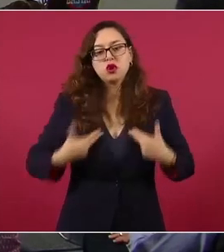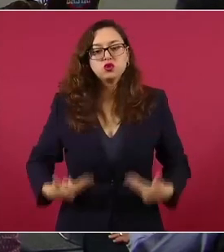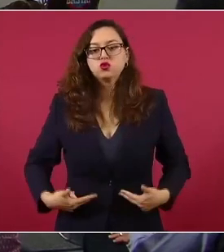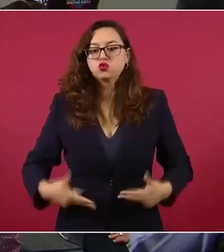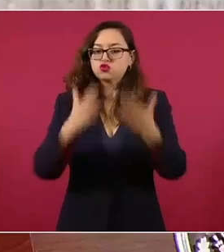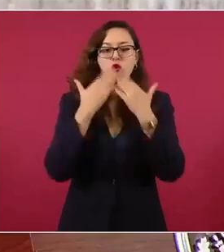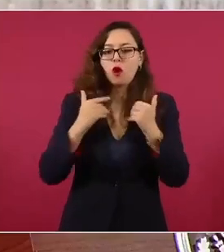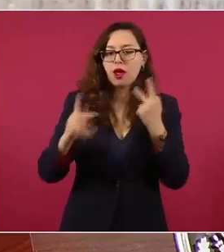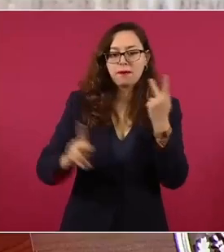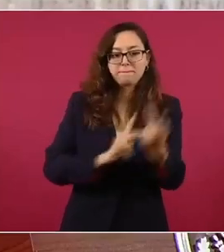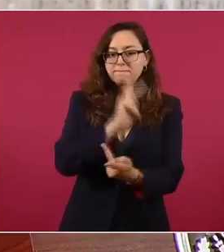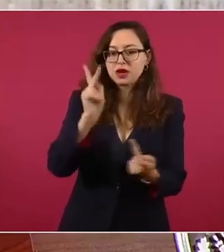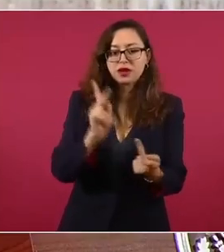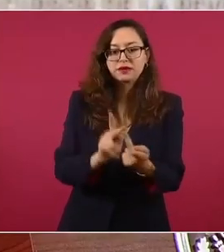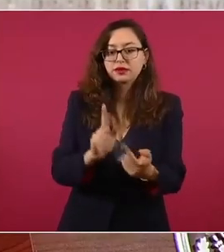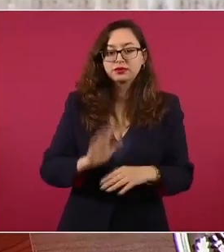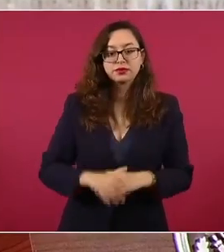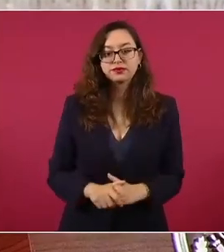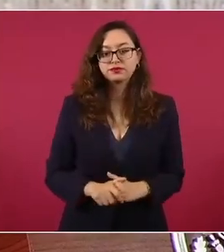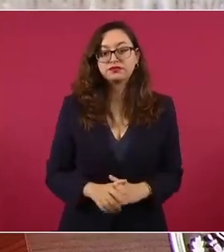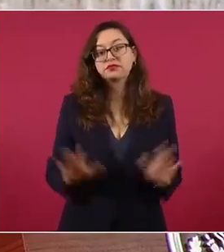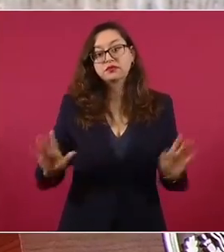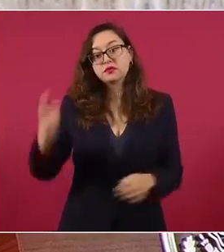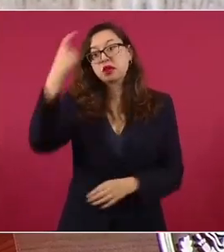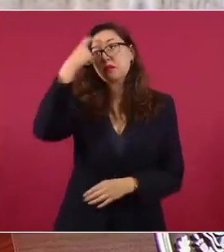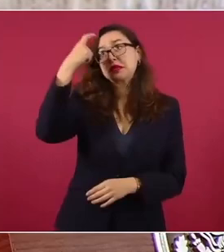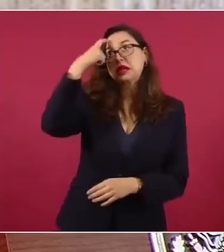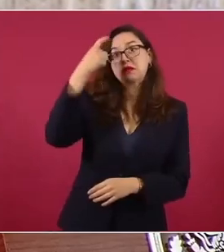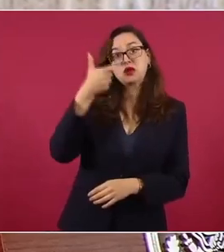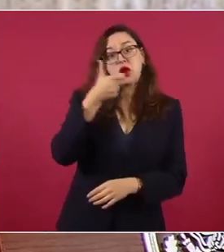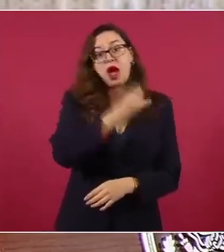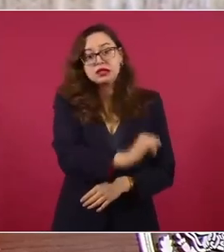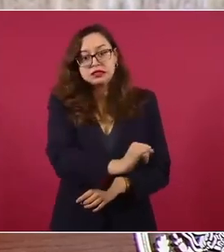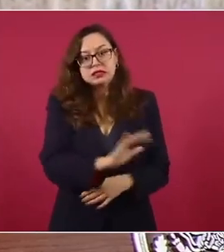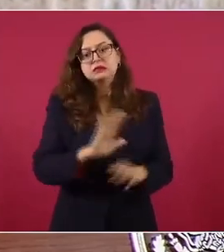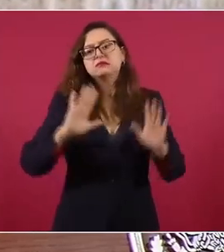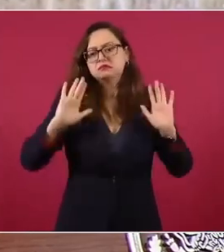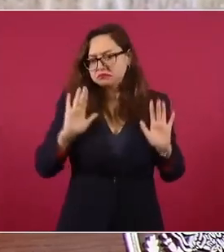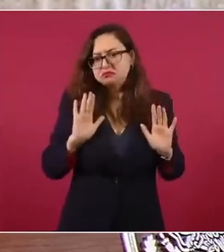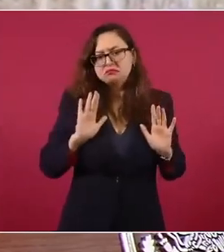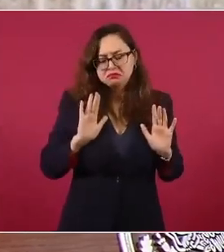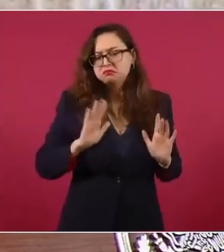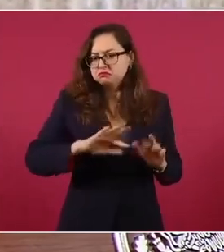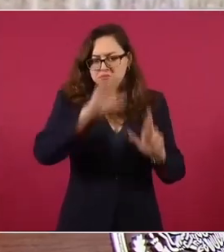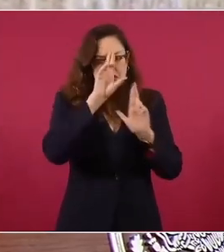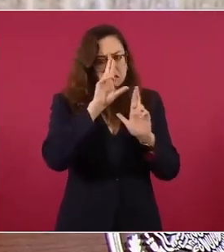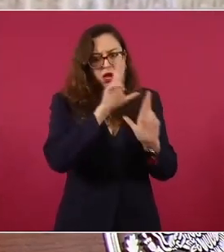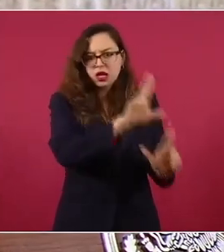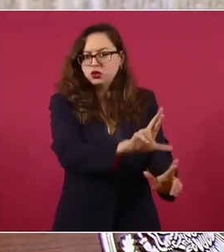Entonces, es una manera de pensar que además yo respeto